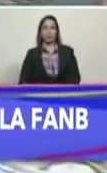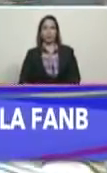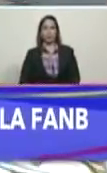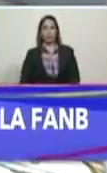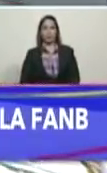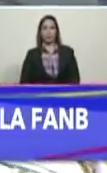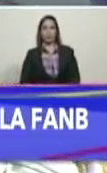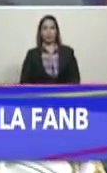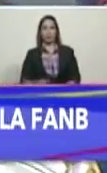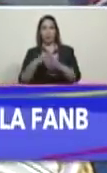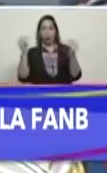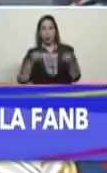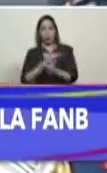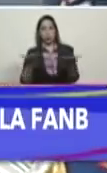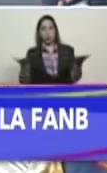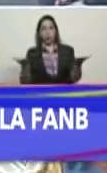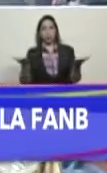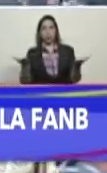A todos